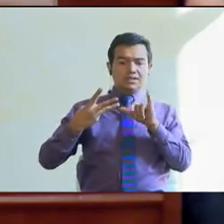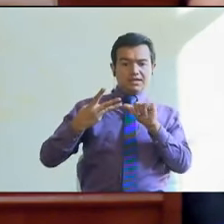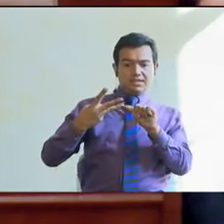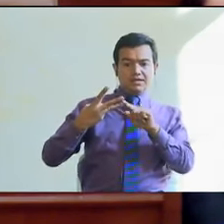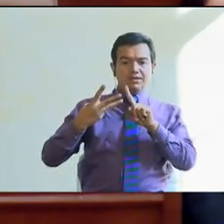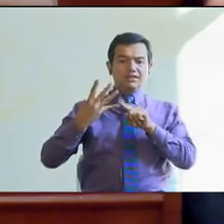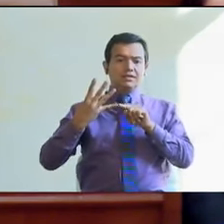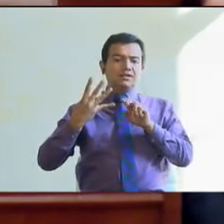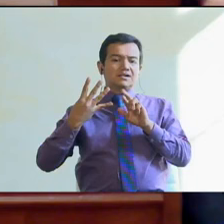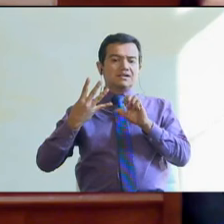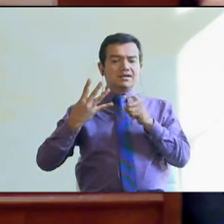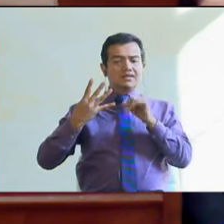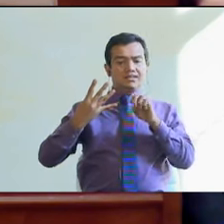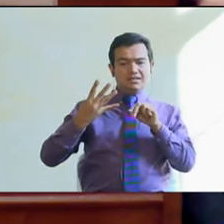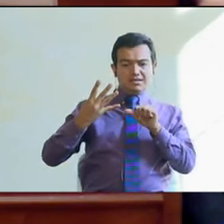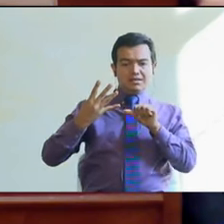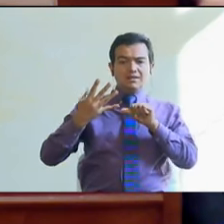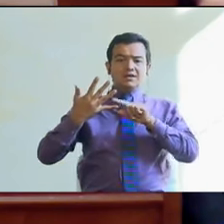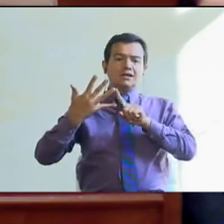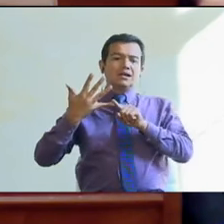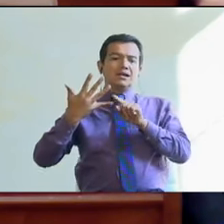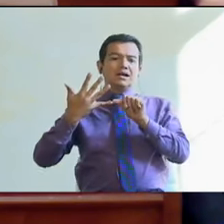Regina her